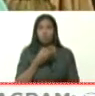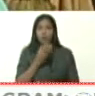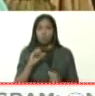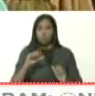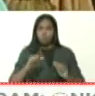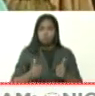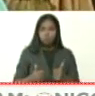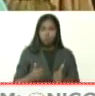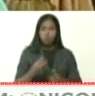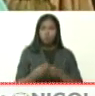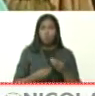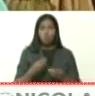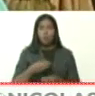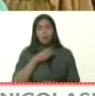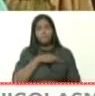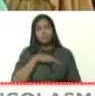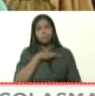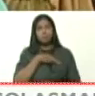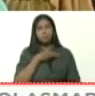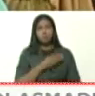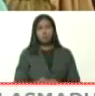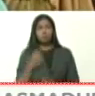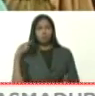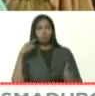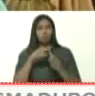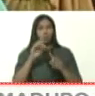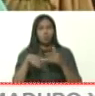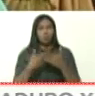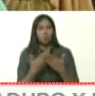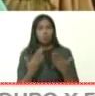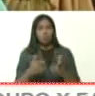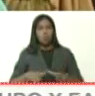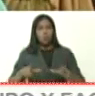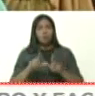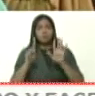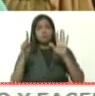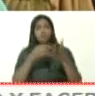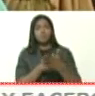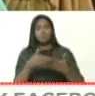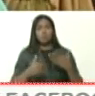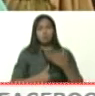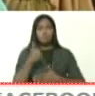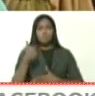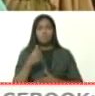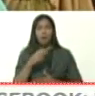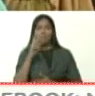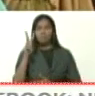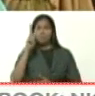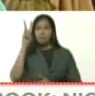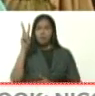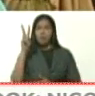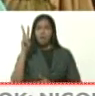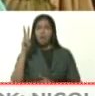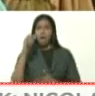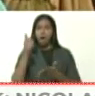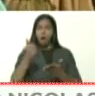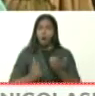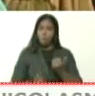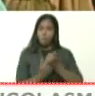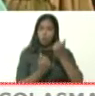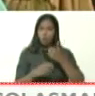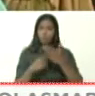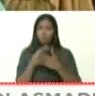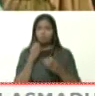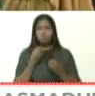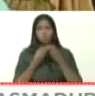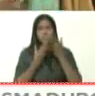nacimiento de esta misión que llega hoy a sus 6 millones y más de beneficiarios, nos diera un comentario a